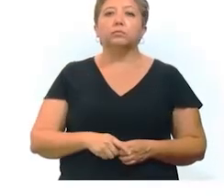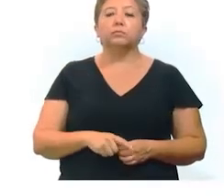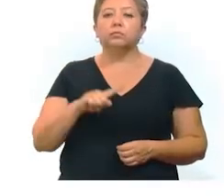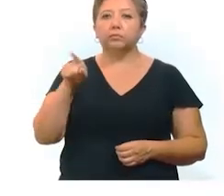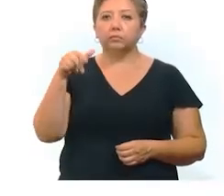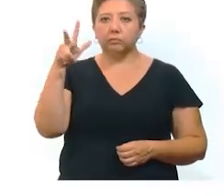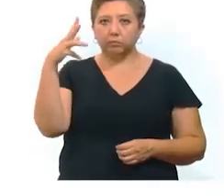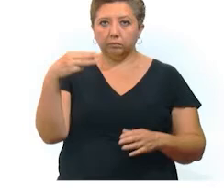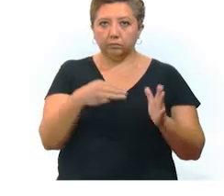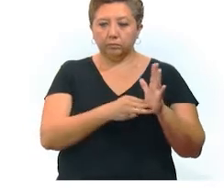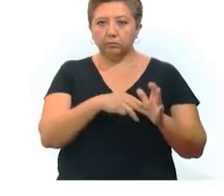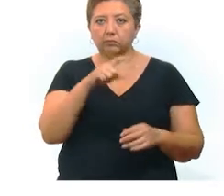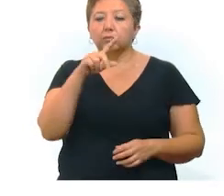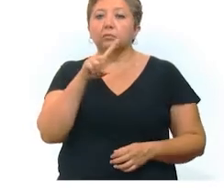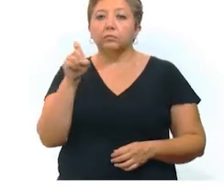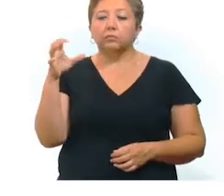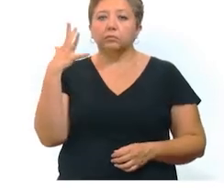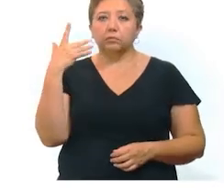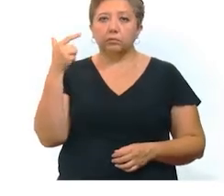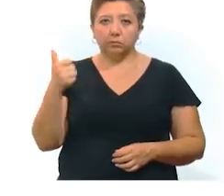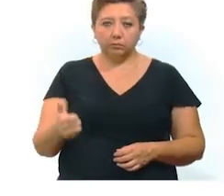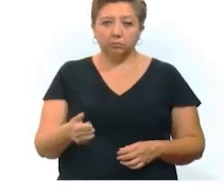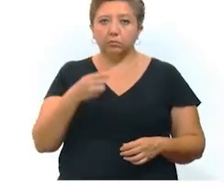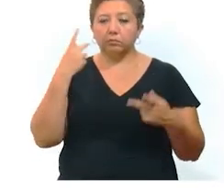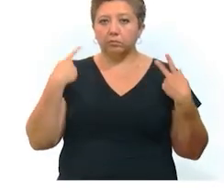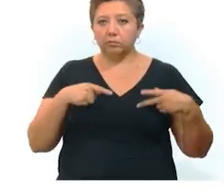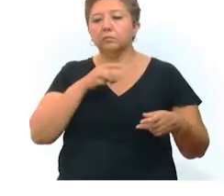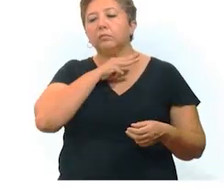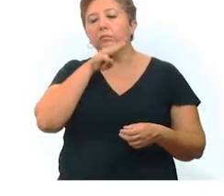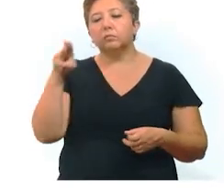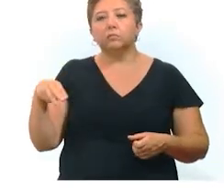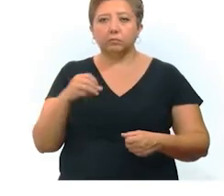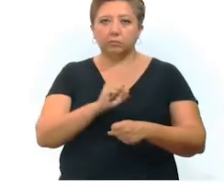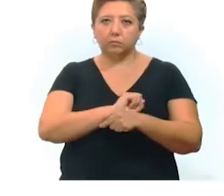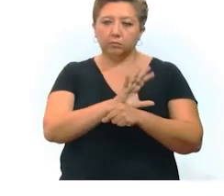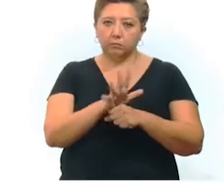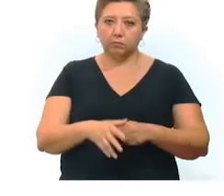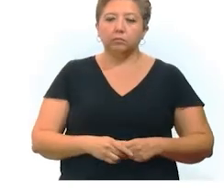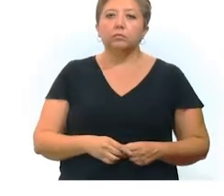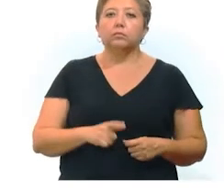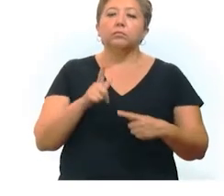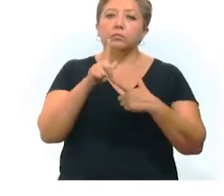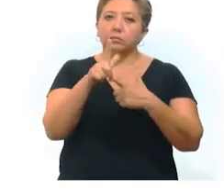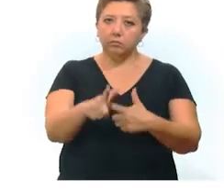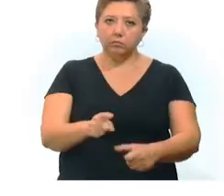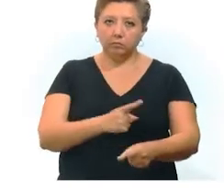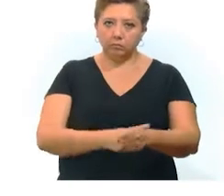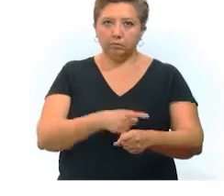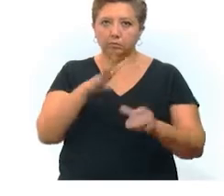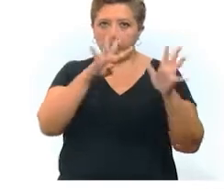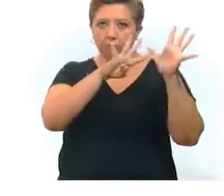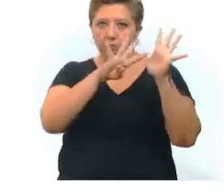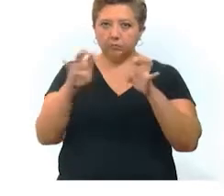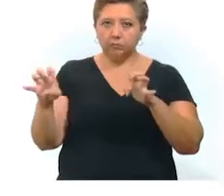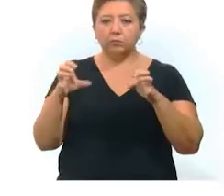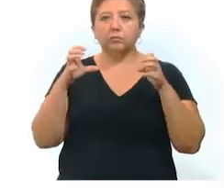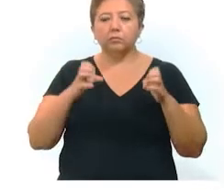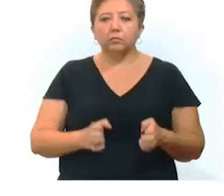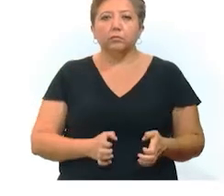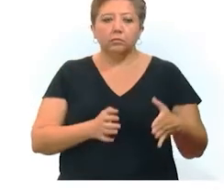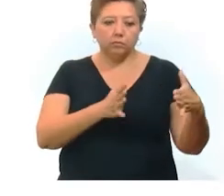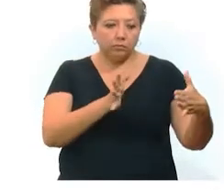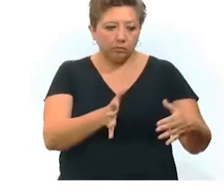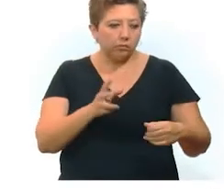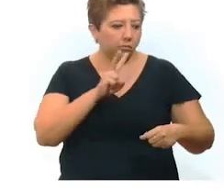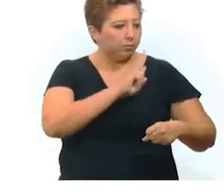total son 3.156 las personas fallecidas a causa de coronavirus. De los casos activos, 900 están